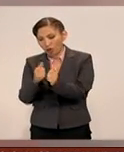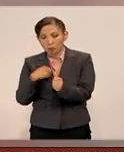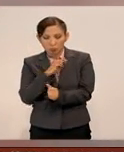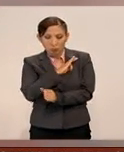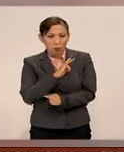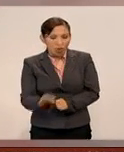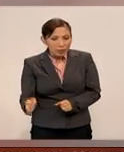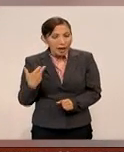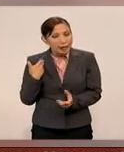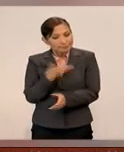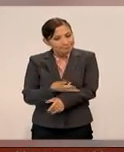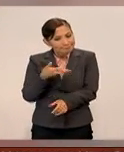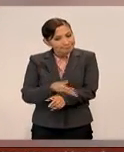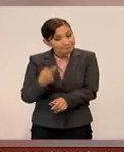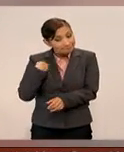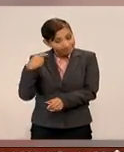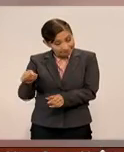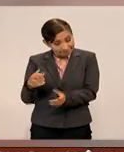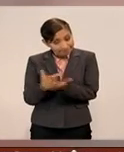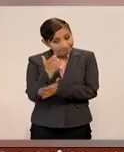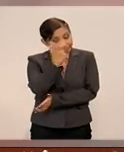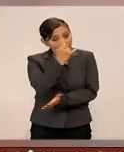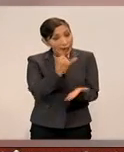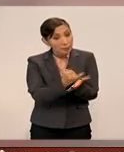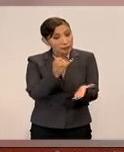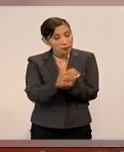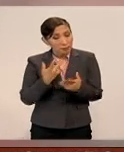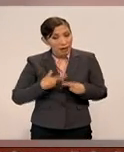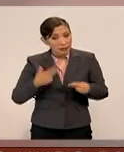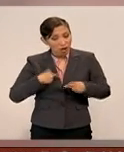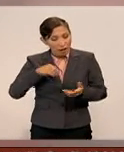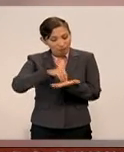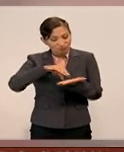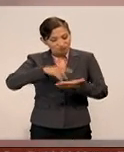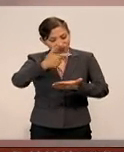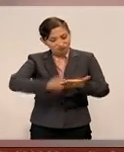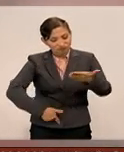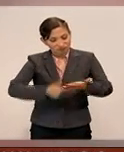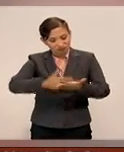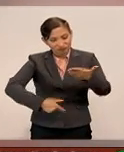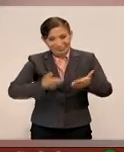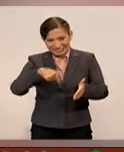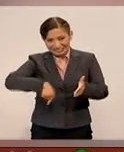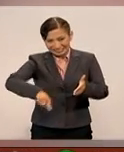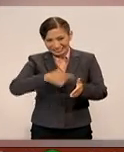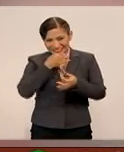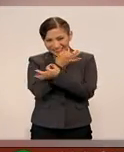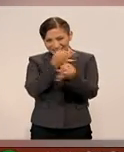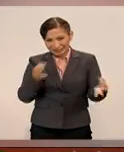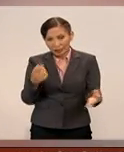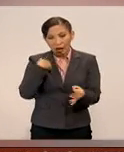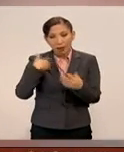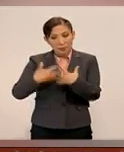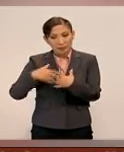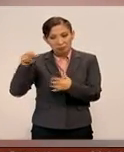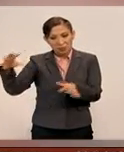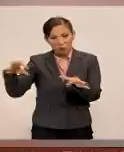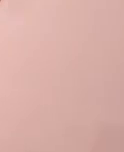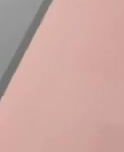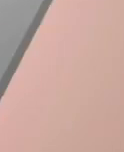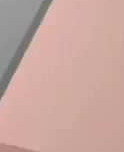poder revisar los perfiles de cumplimiento fiscal de las personas citadas o referidas en la publicación, más las empresas que estén asociadas a